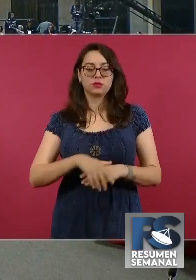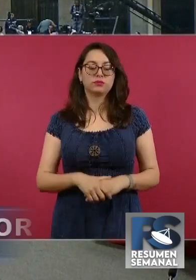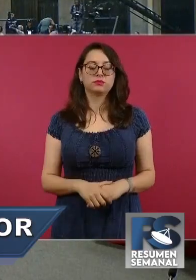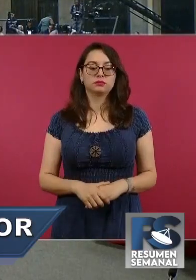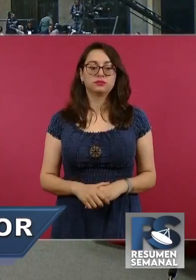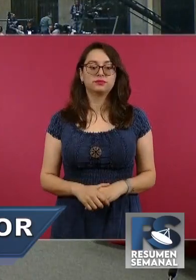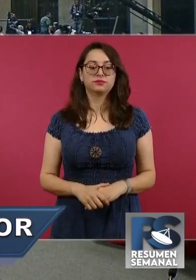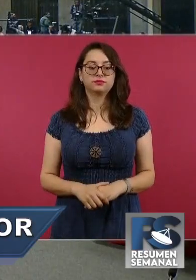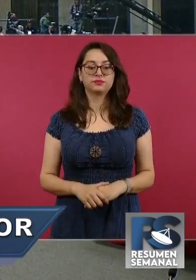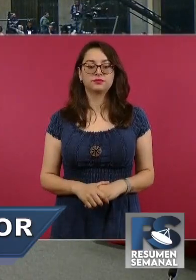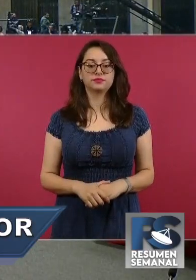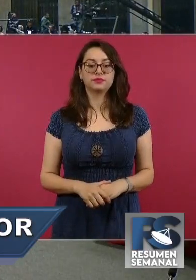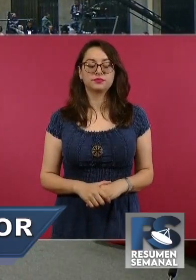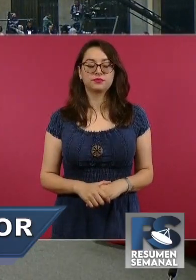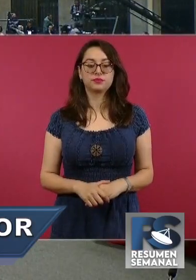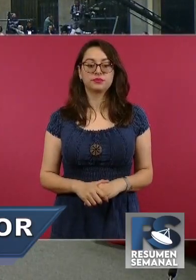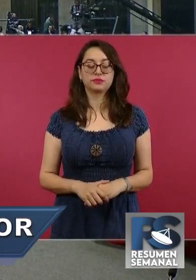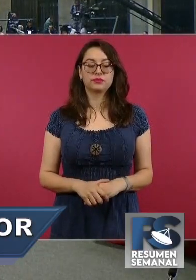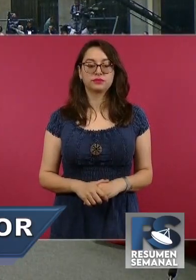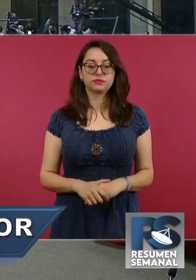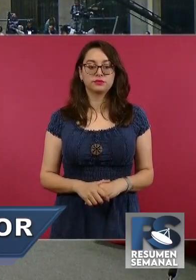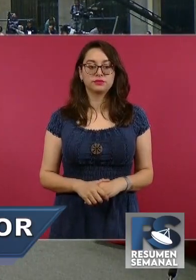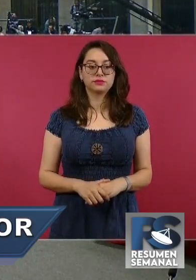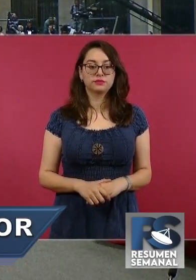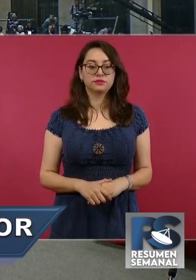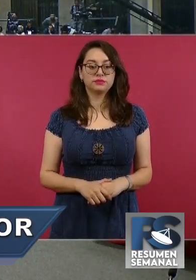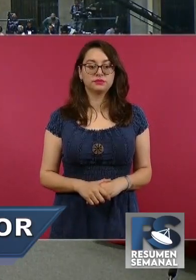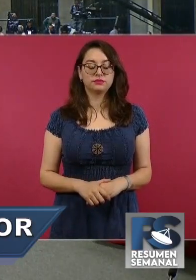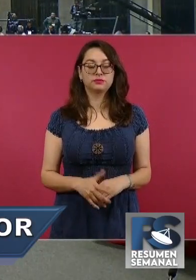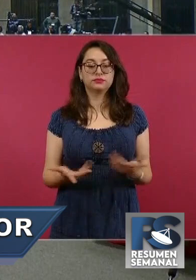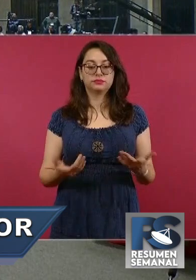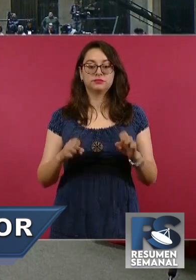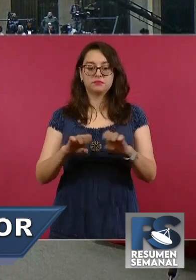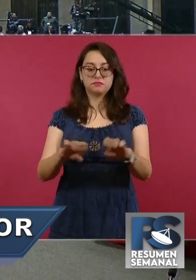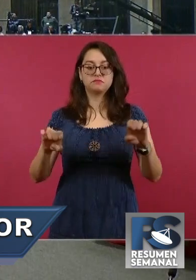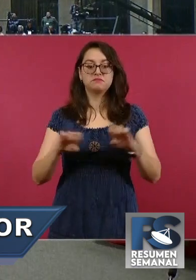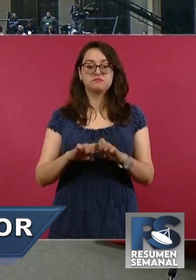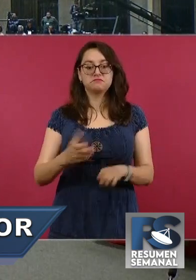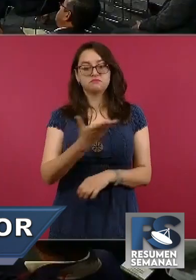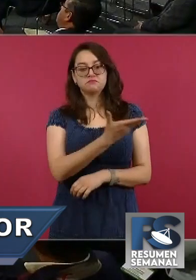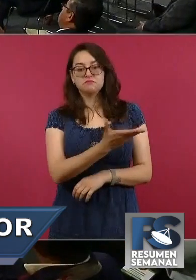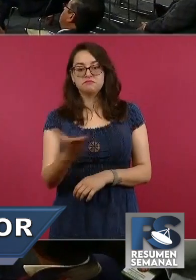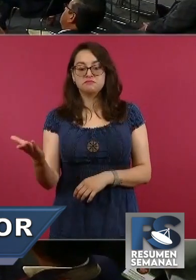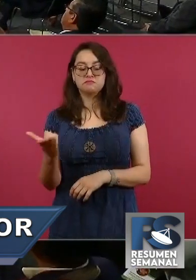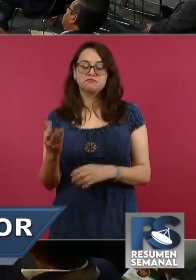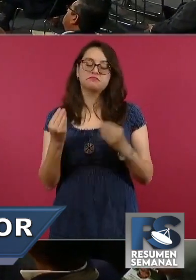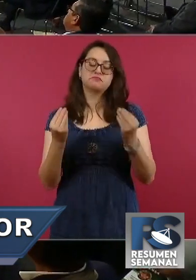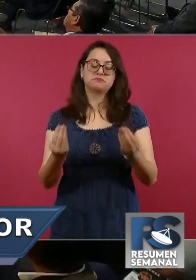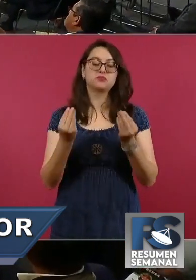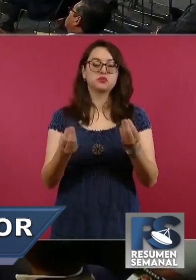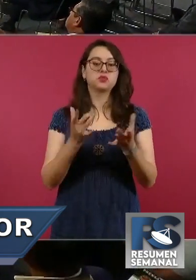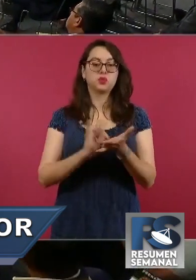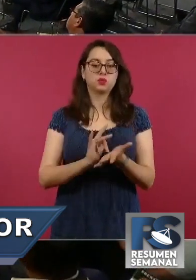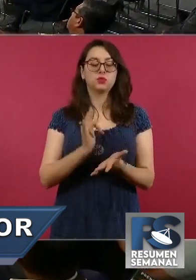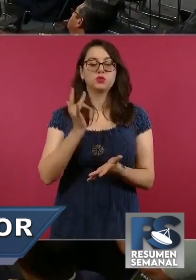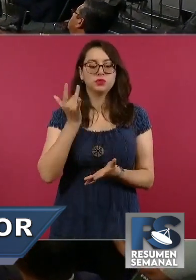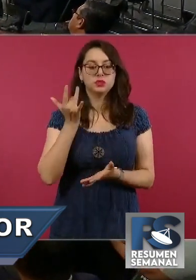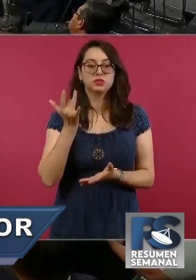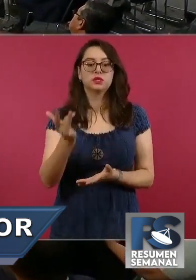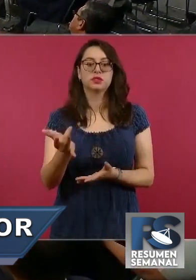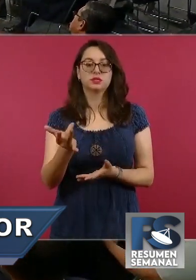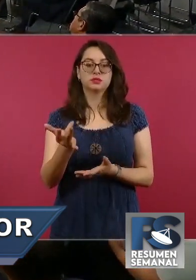mucho a todo el equipo que